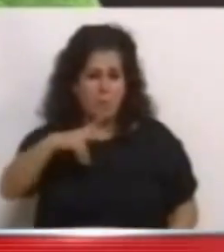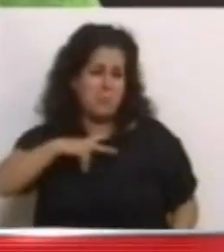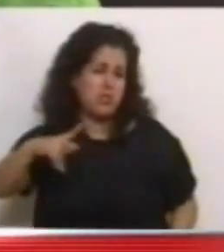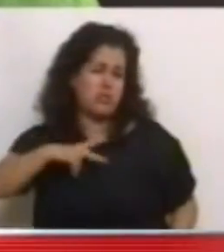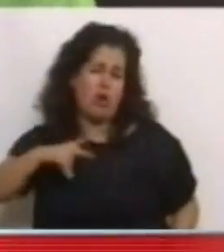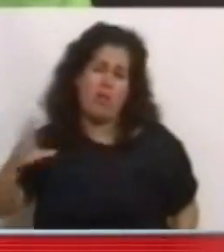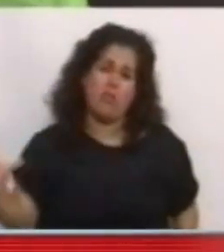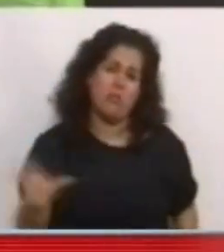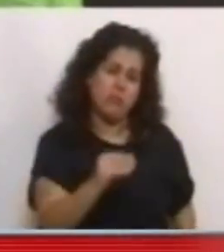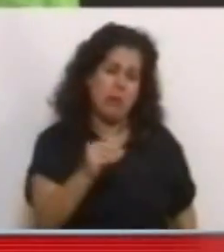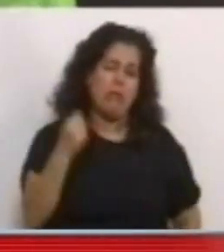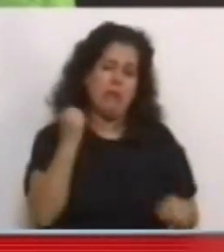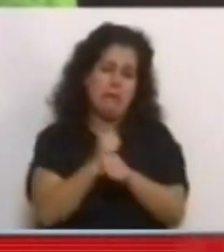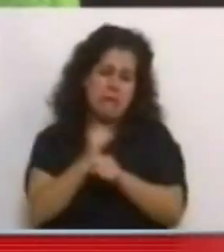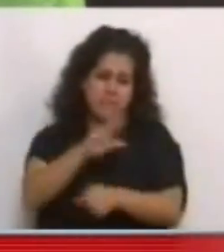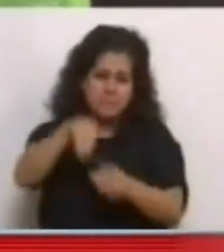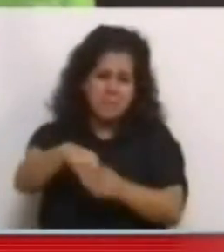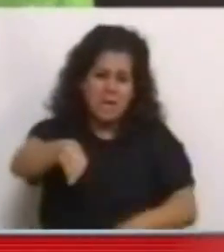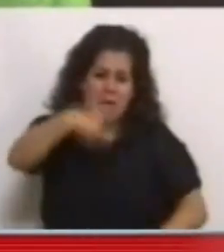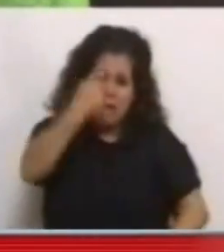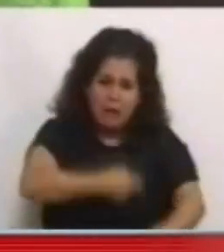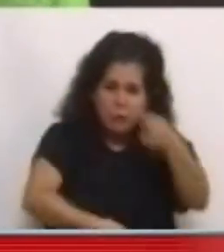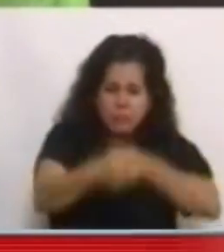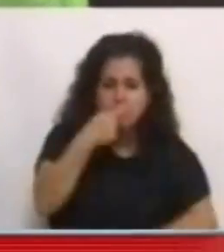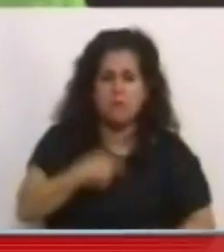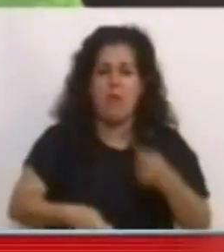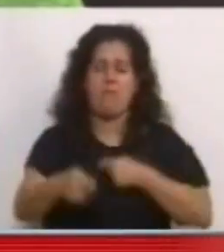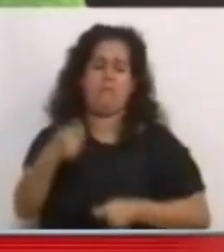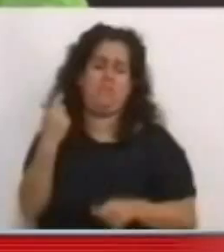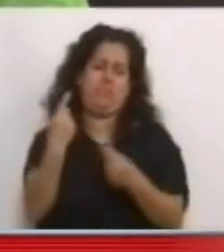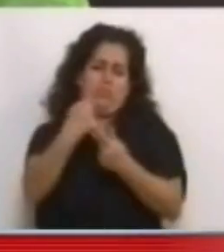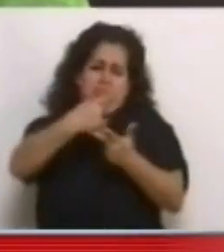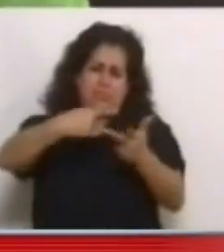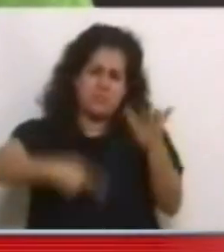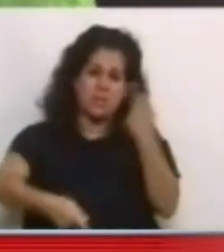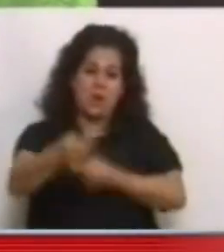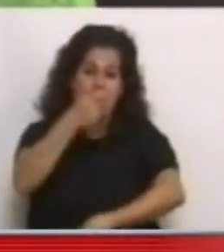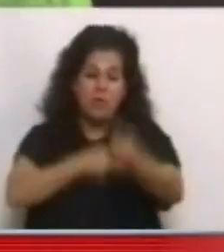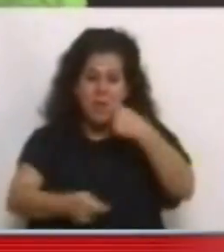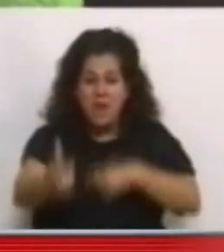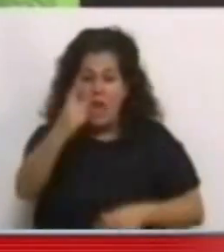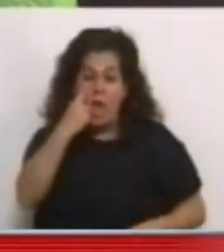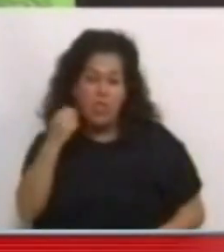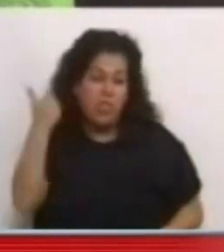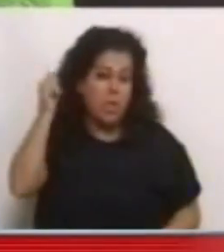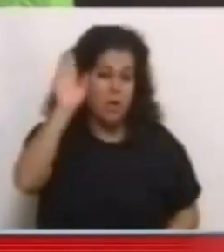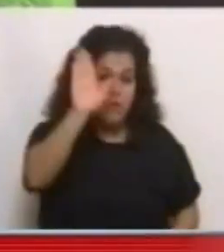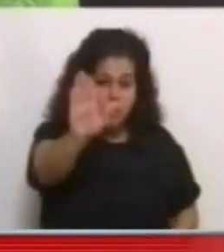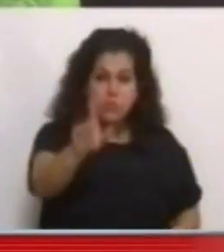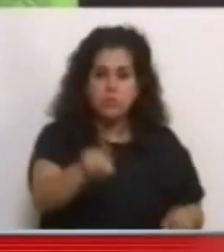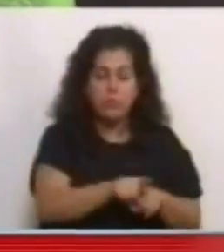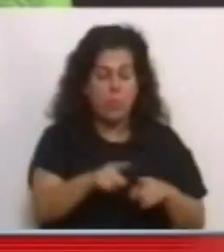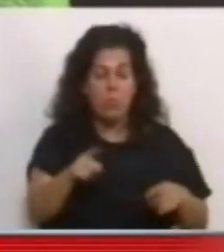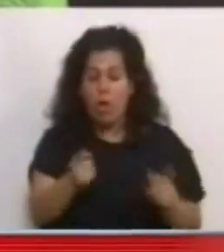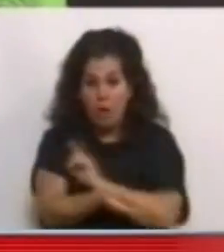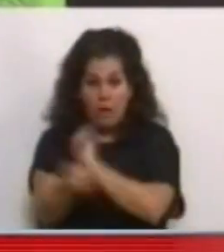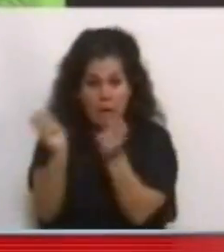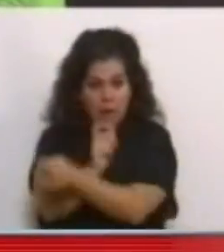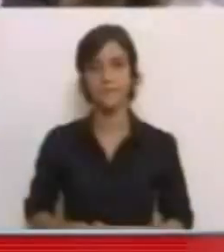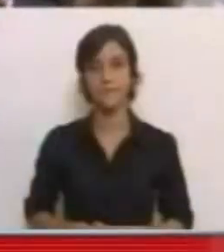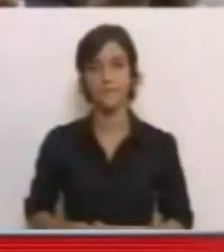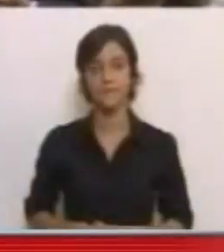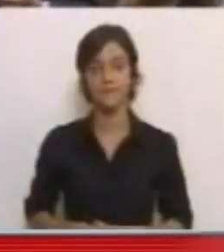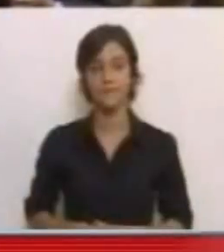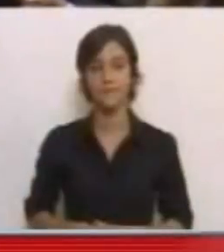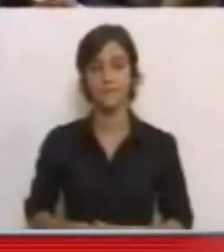en el narcotráfico, están en todos los negocios. Y el día que sopla el viento para otro lado, van a ser como los